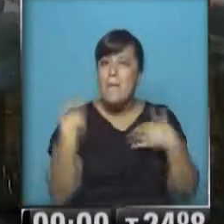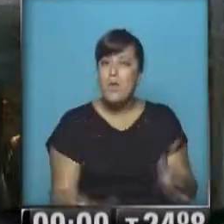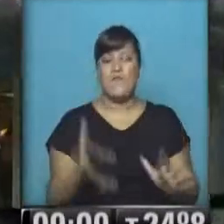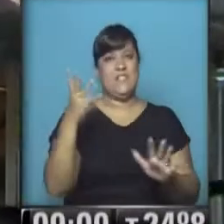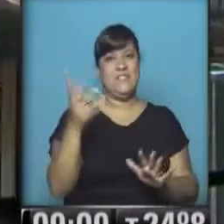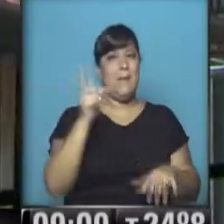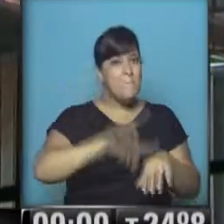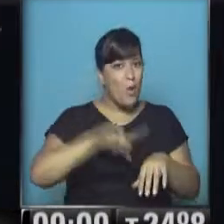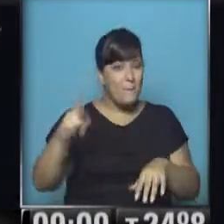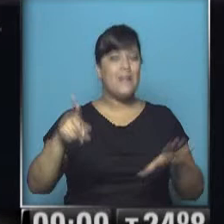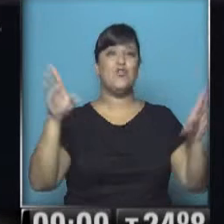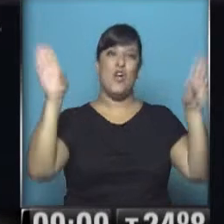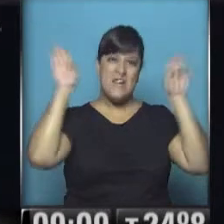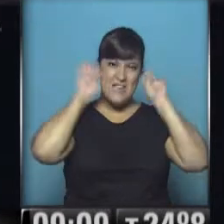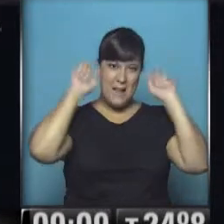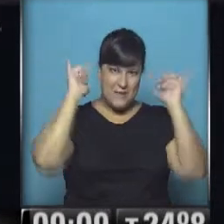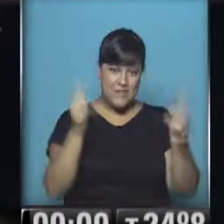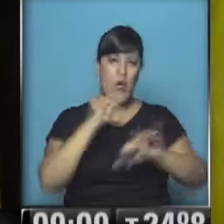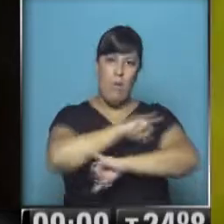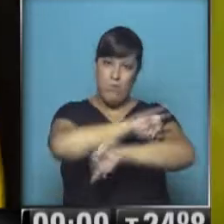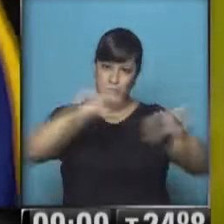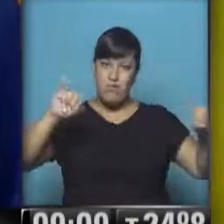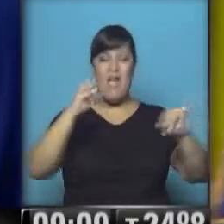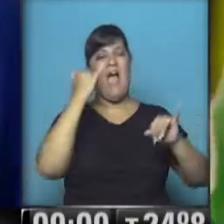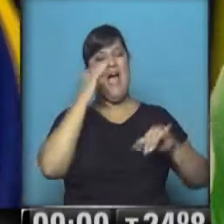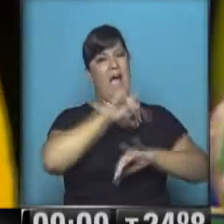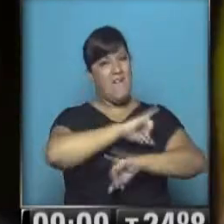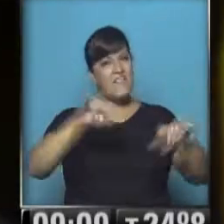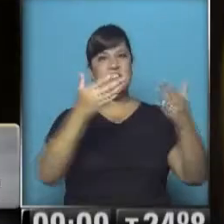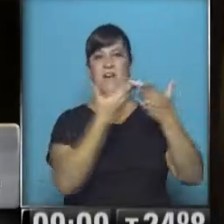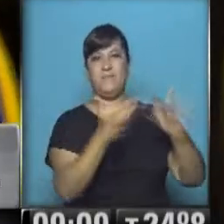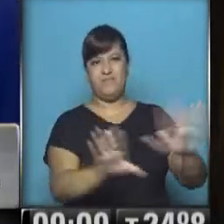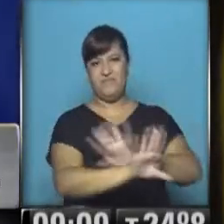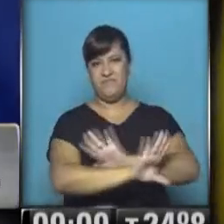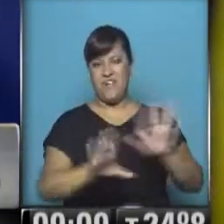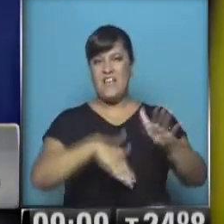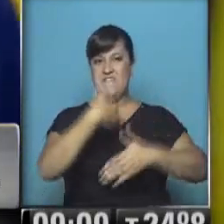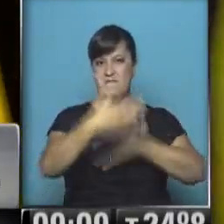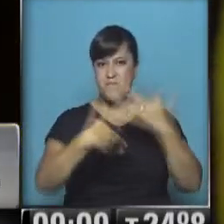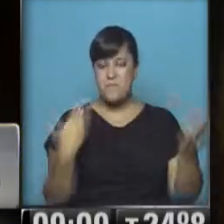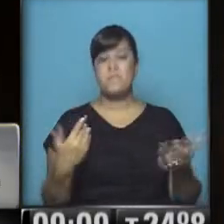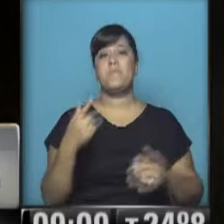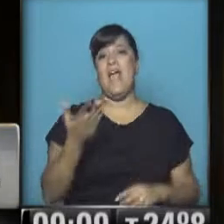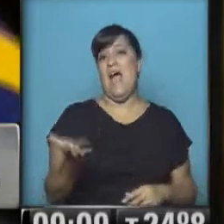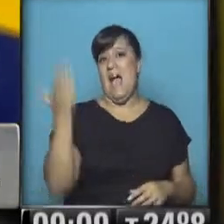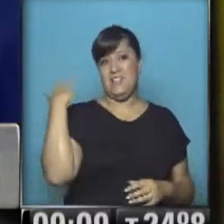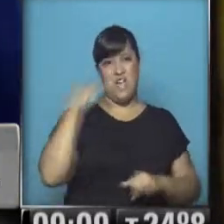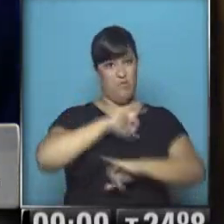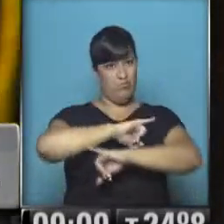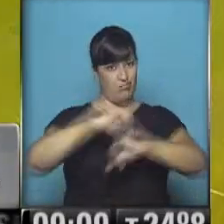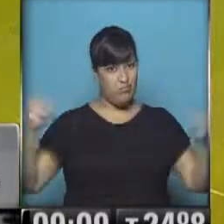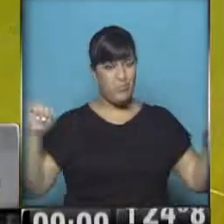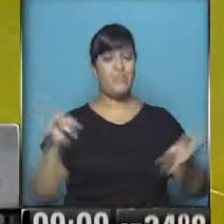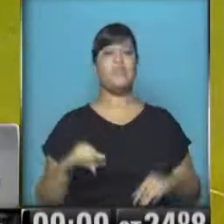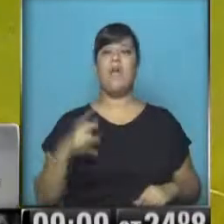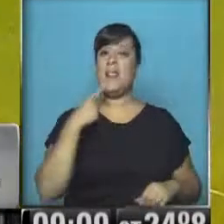juan román riquelme que anunció su retiro definitivo de la actividad fue en el día de ayer y lo decís